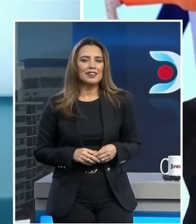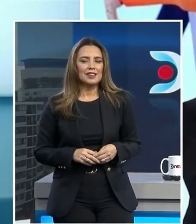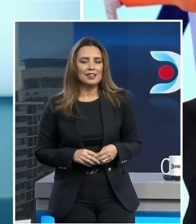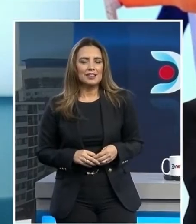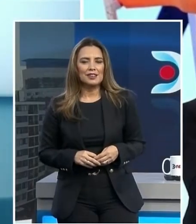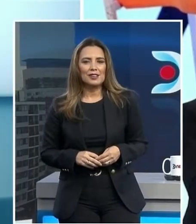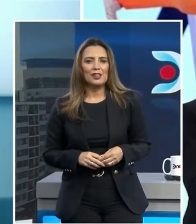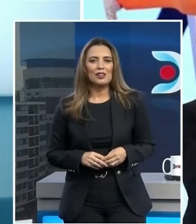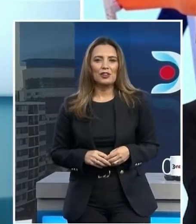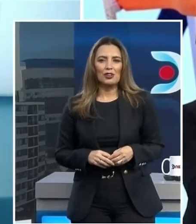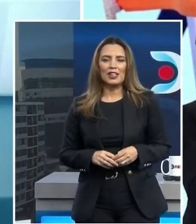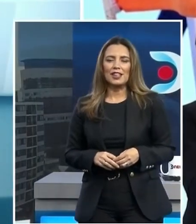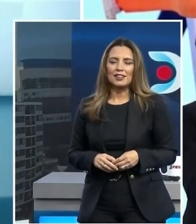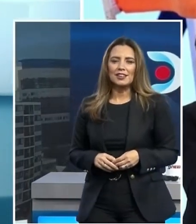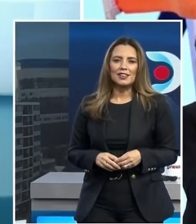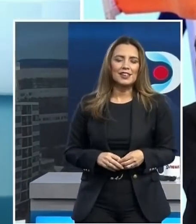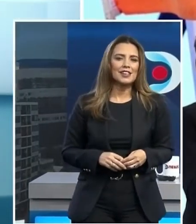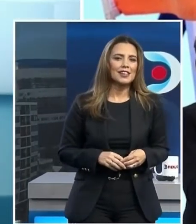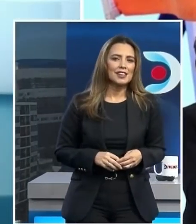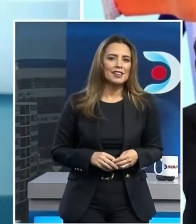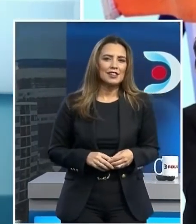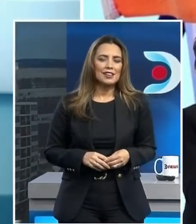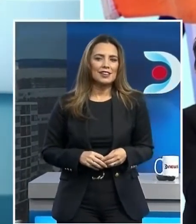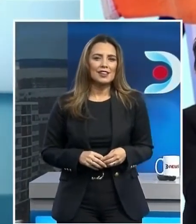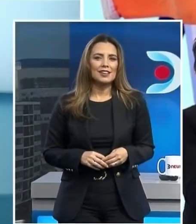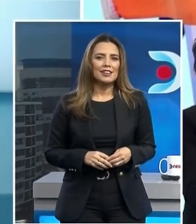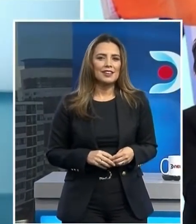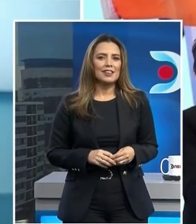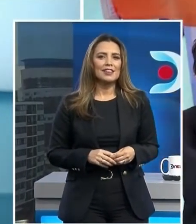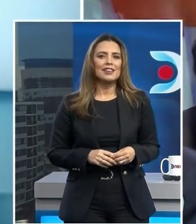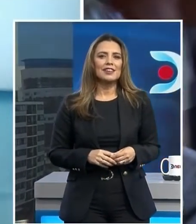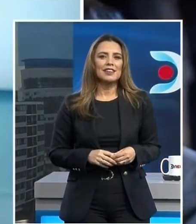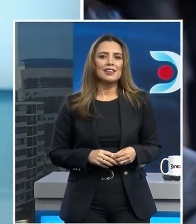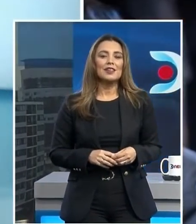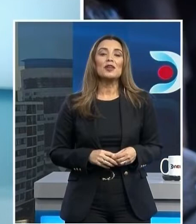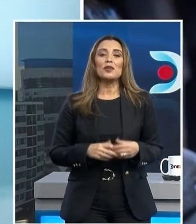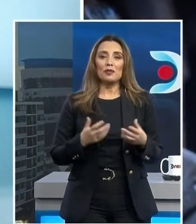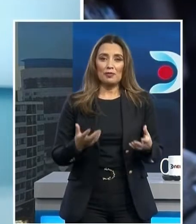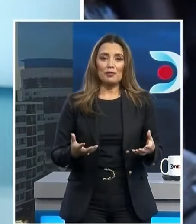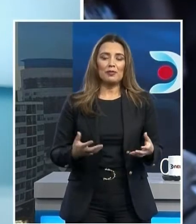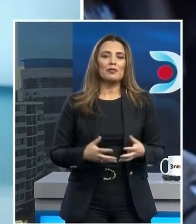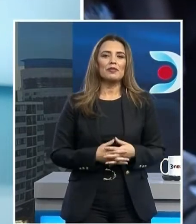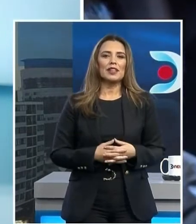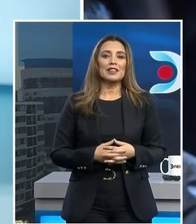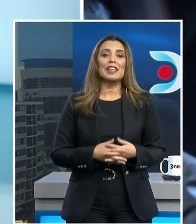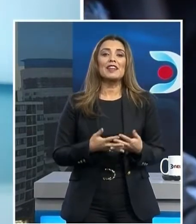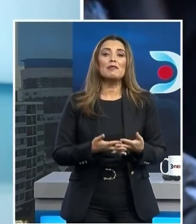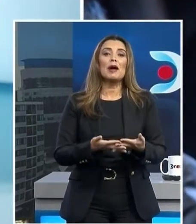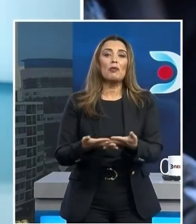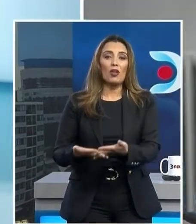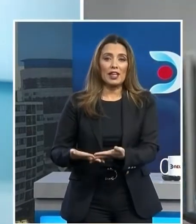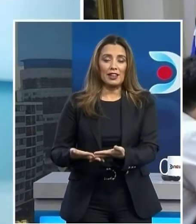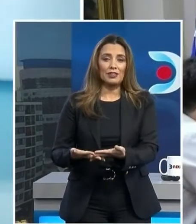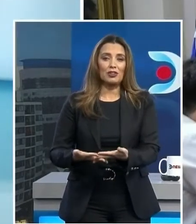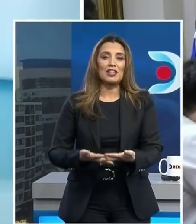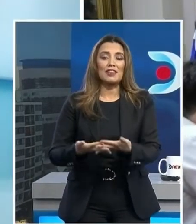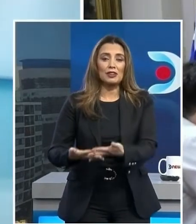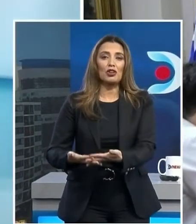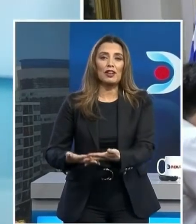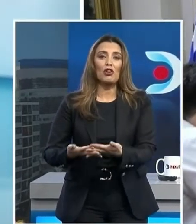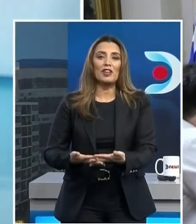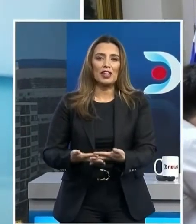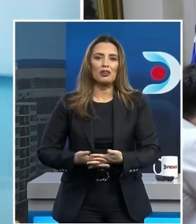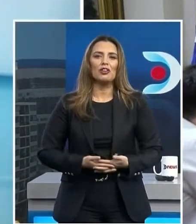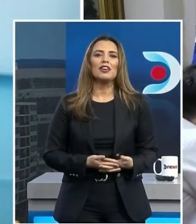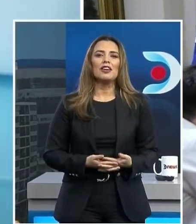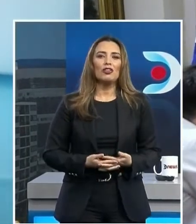baño de pintura al agua, digamos. Okay. Entonces, no con más fuerza necesitamos que esté más empoderada la ministra del Interior. Que se le dé más poder, entonces, dentro